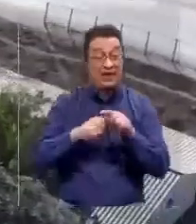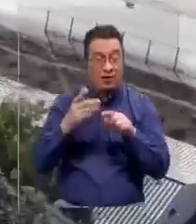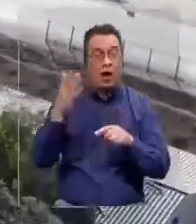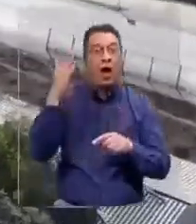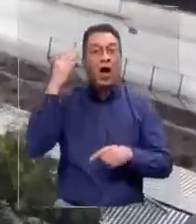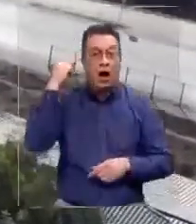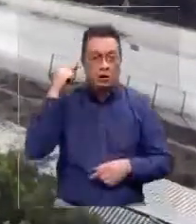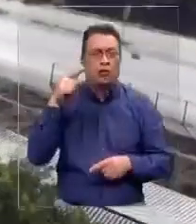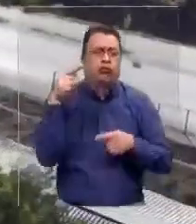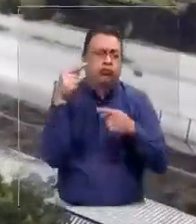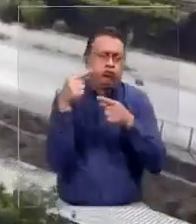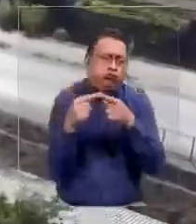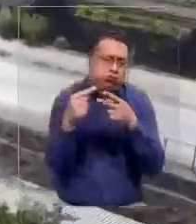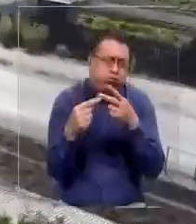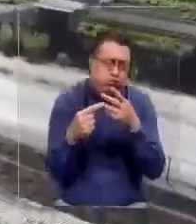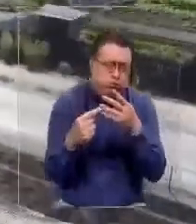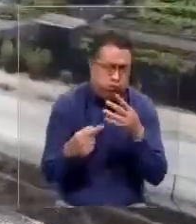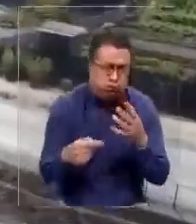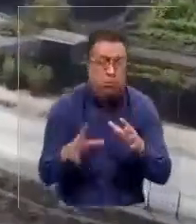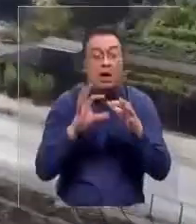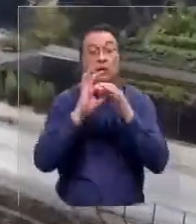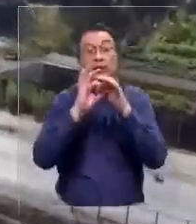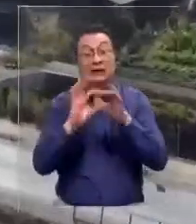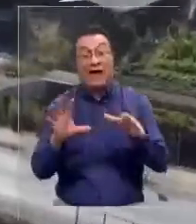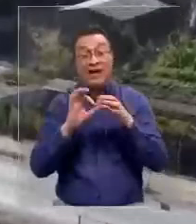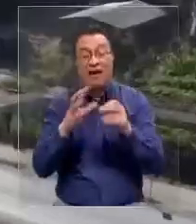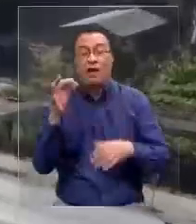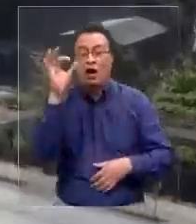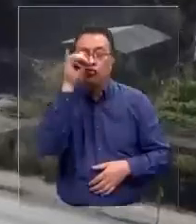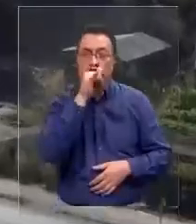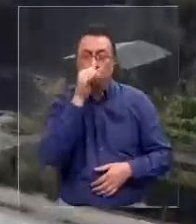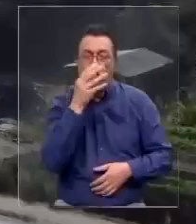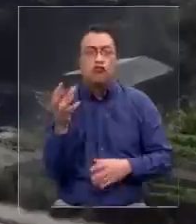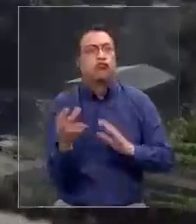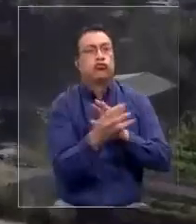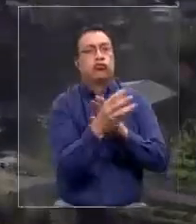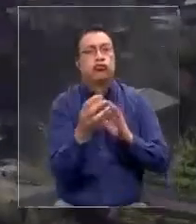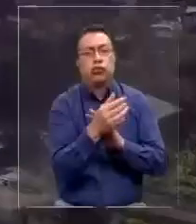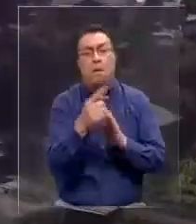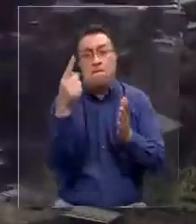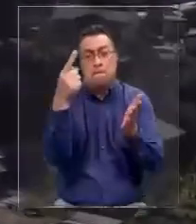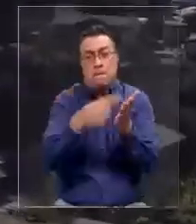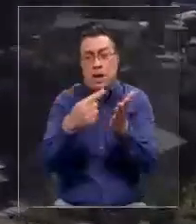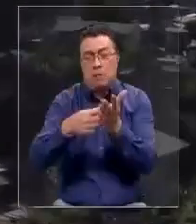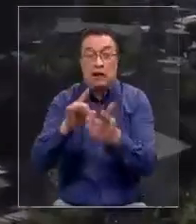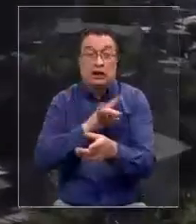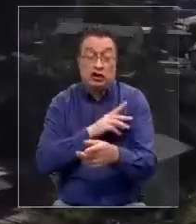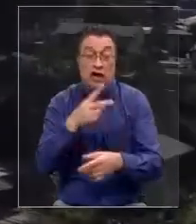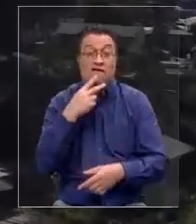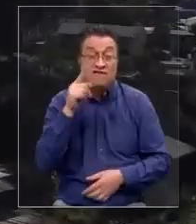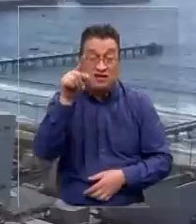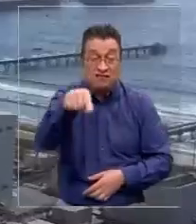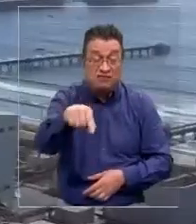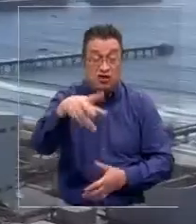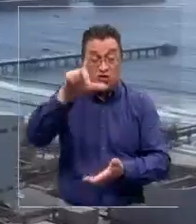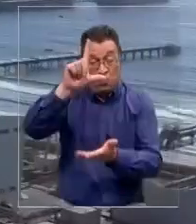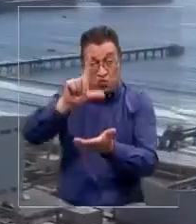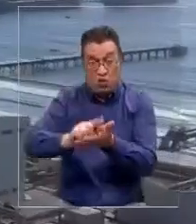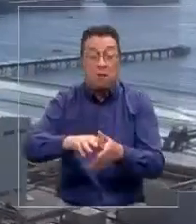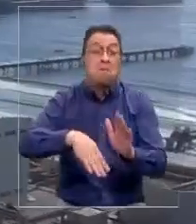tantos, de los cientos, episodios gravísimos de contaminación que sufren miles de chilenos en una de las